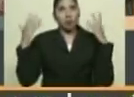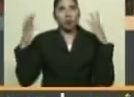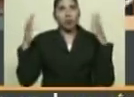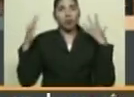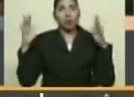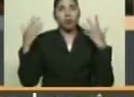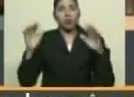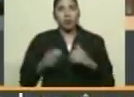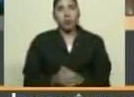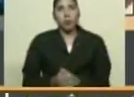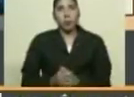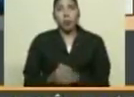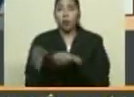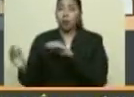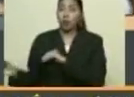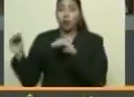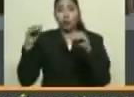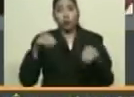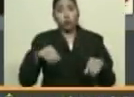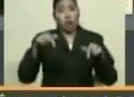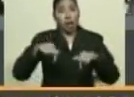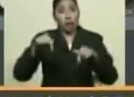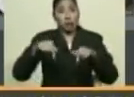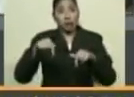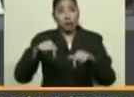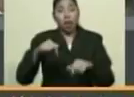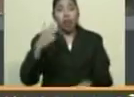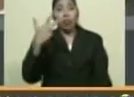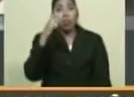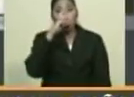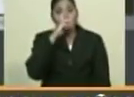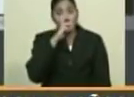Y se vino para acá y aquí estuvo 3 años.